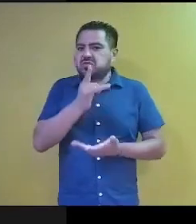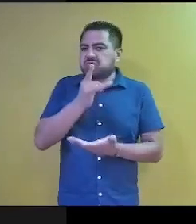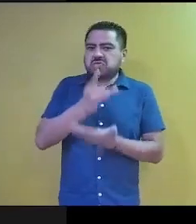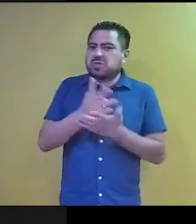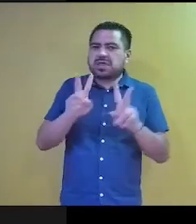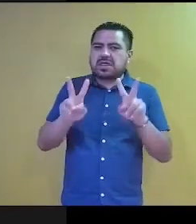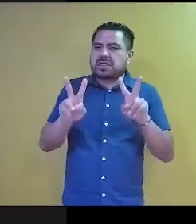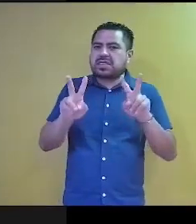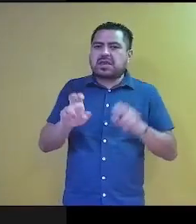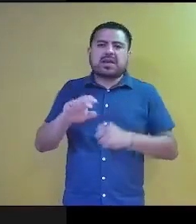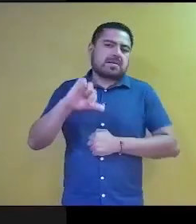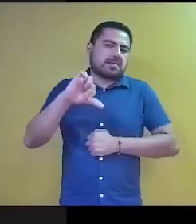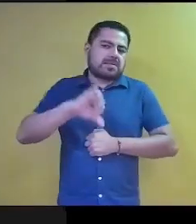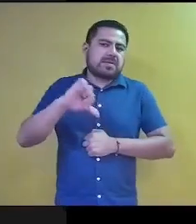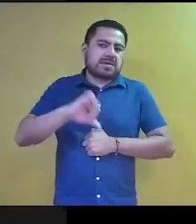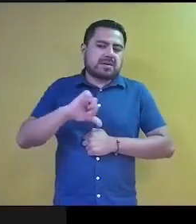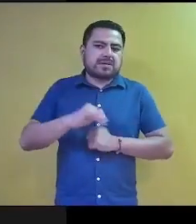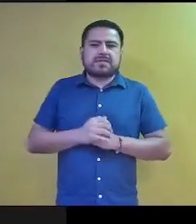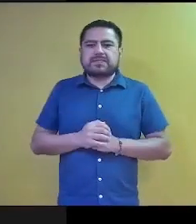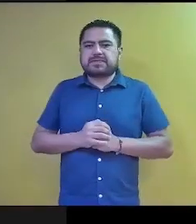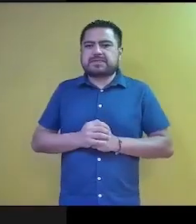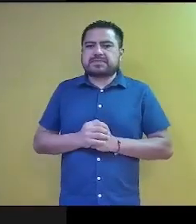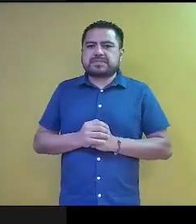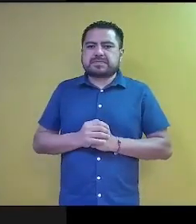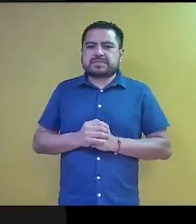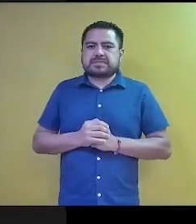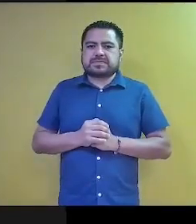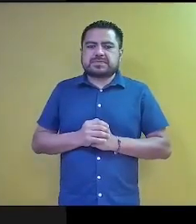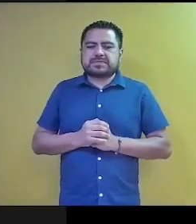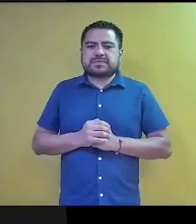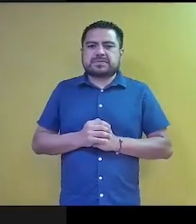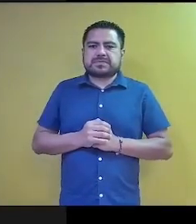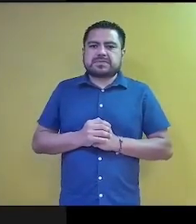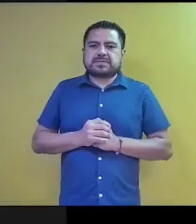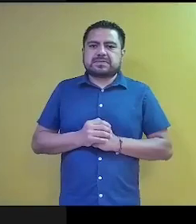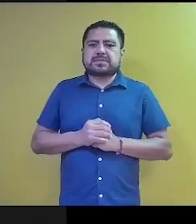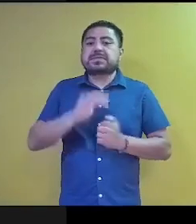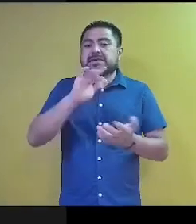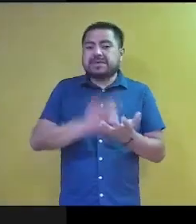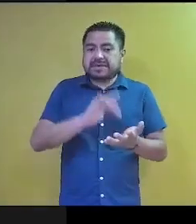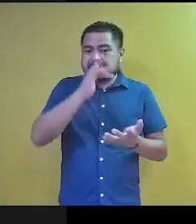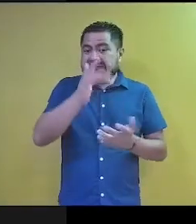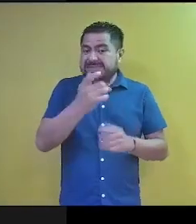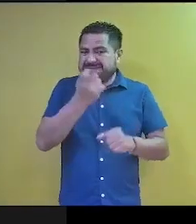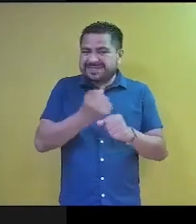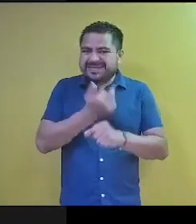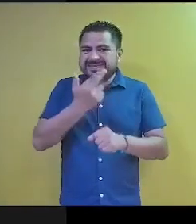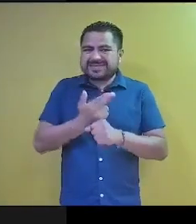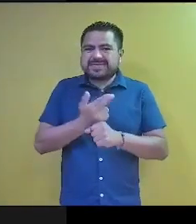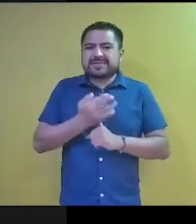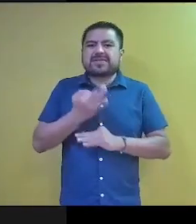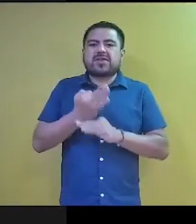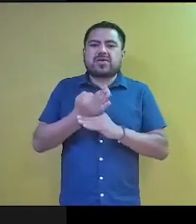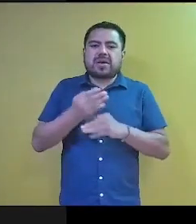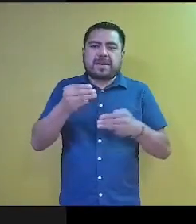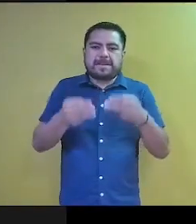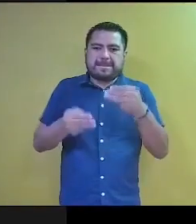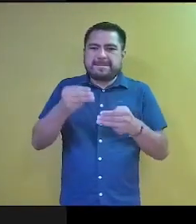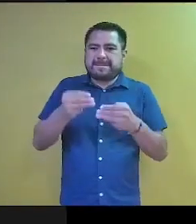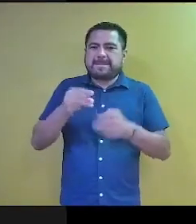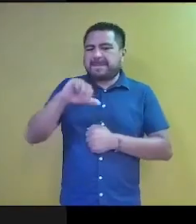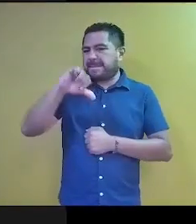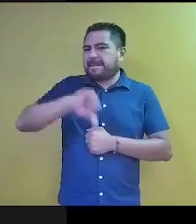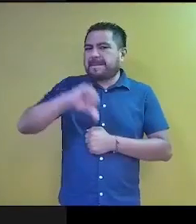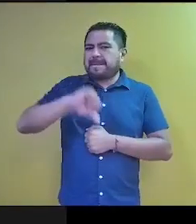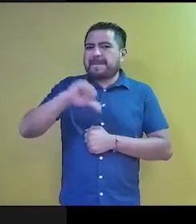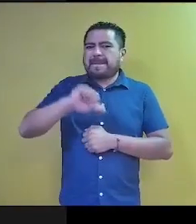a tratar, magistradas, magistrada presidenta. Gracias, secretario. Magistradas, en la presente